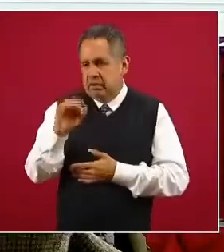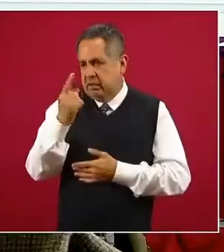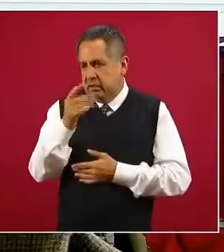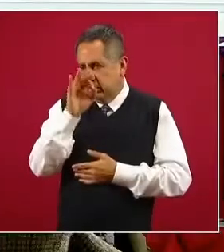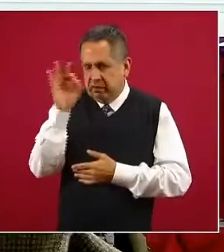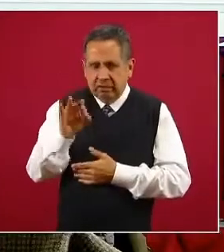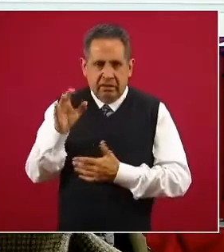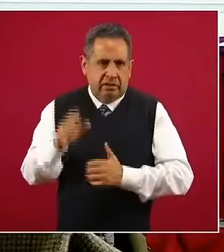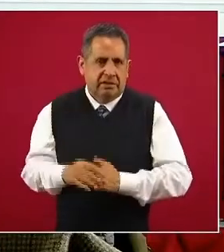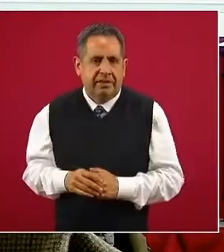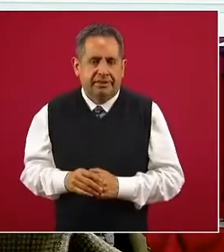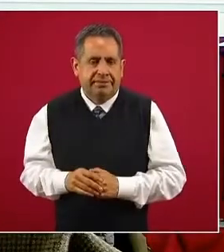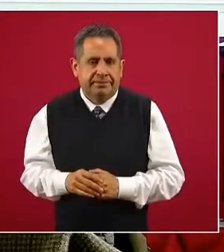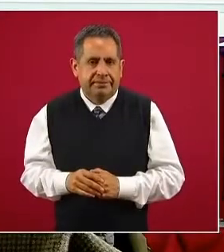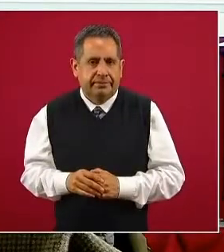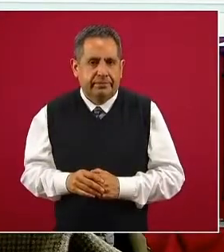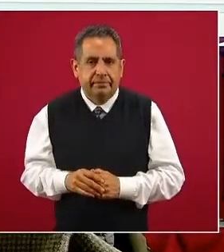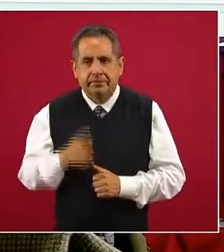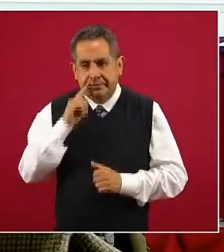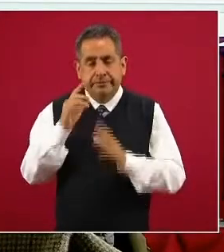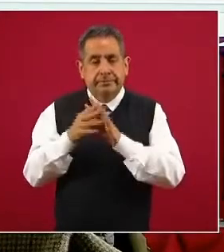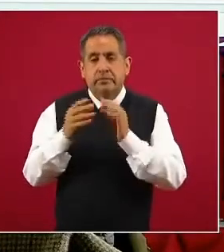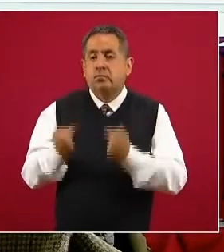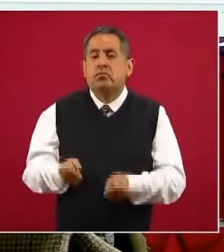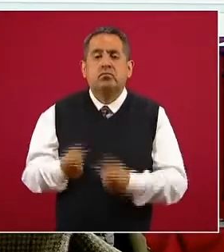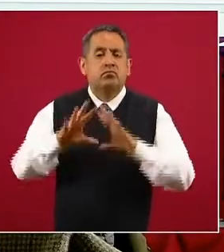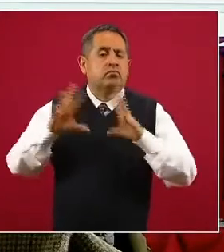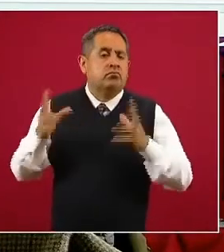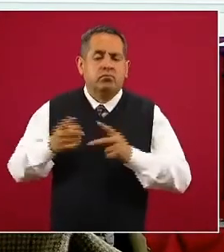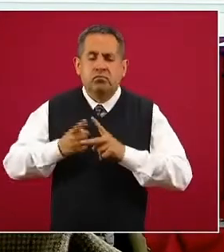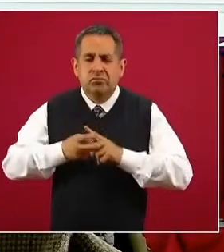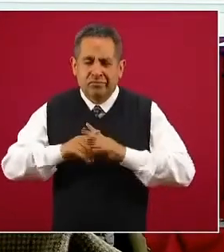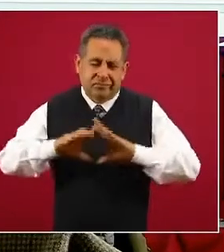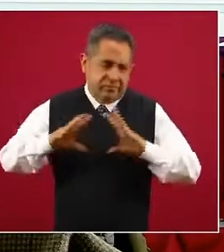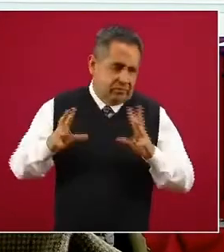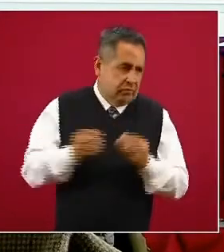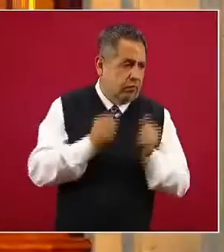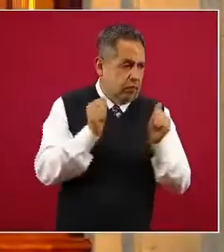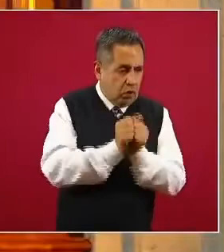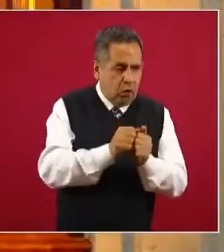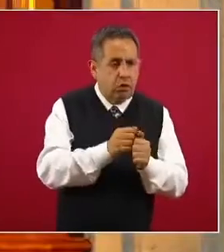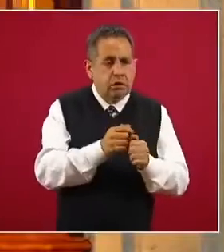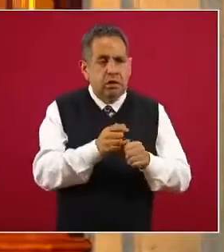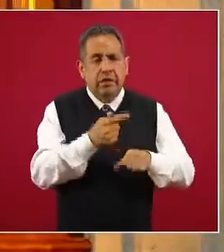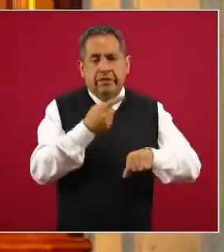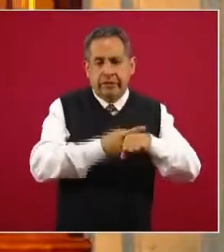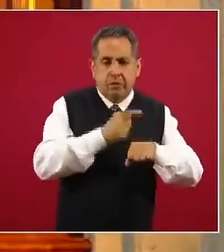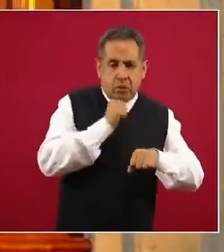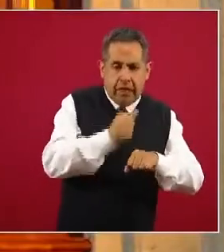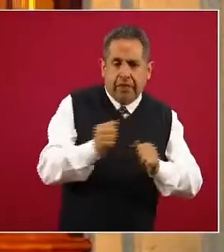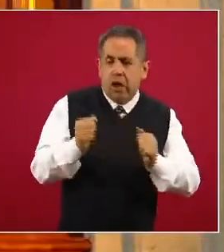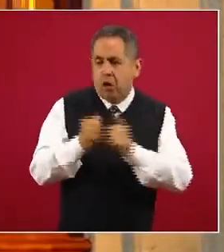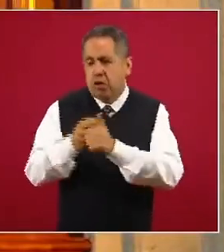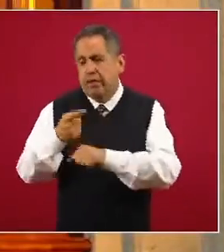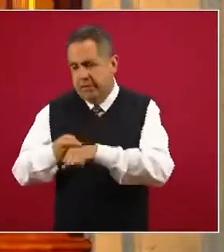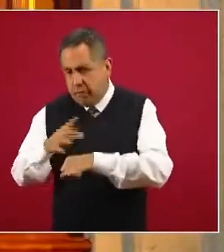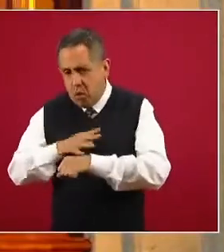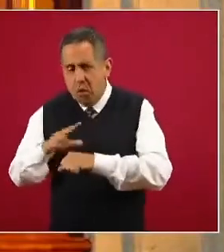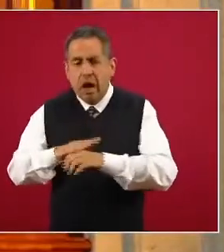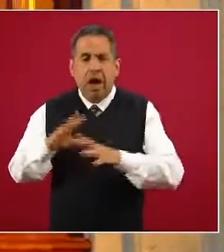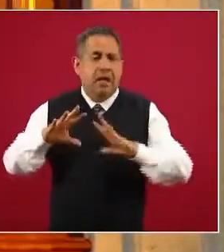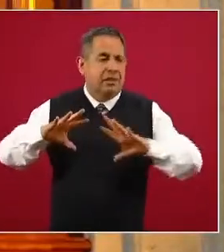Veamos la siguiente diapositiva, son los casos estimados, es decir, todos los confirmados, a los cuales le sumamos los que tienen aún